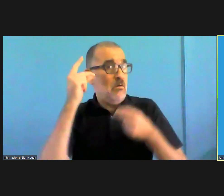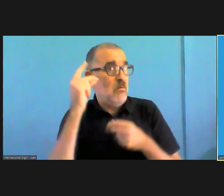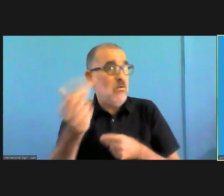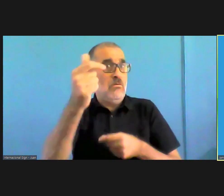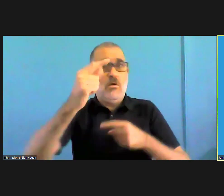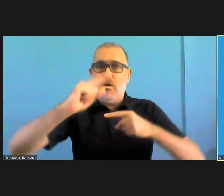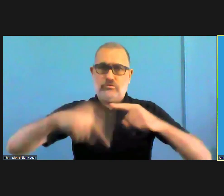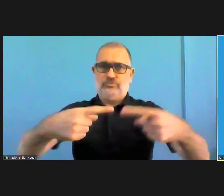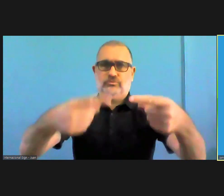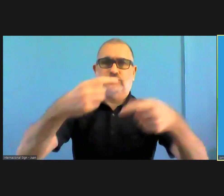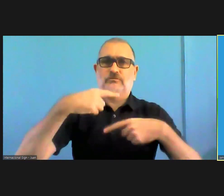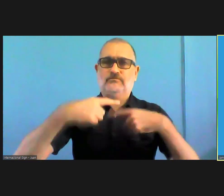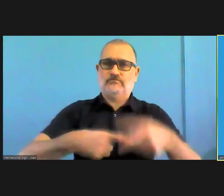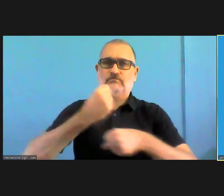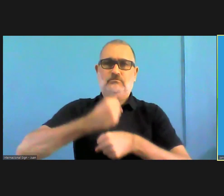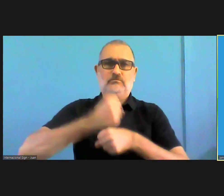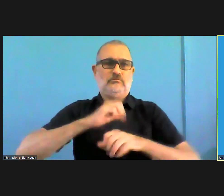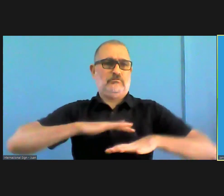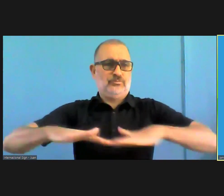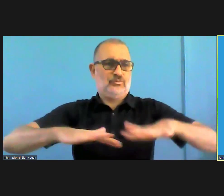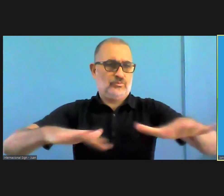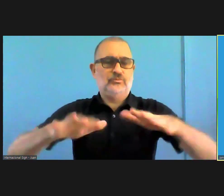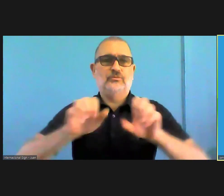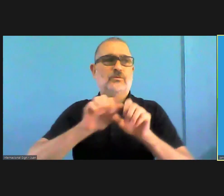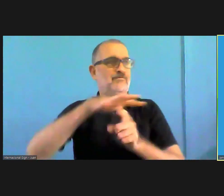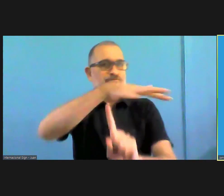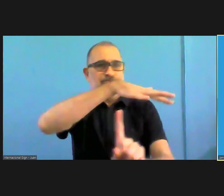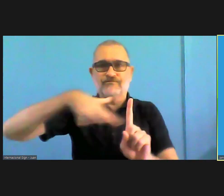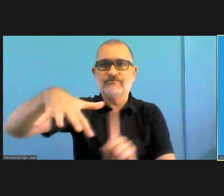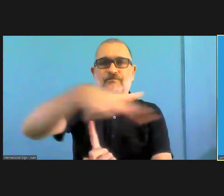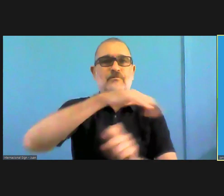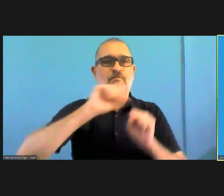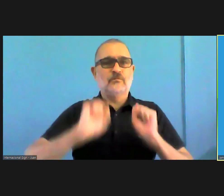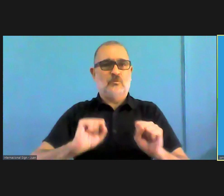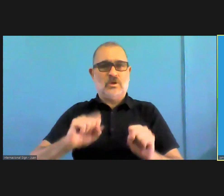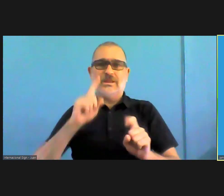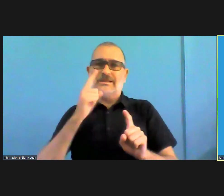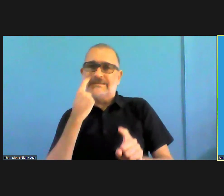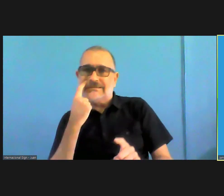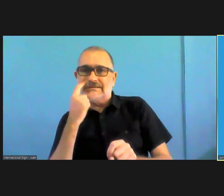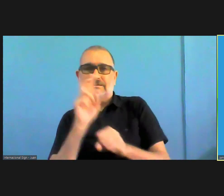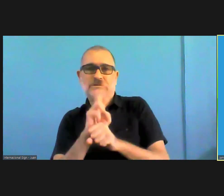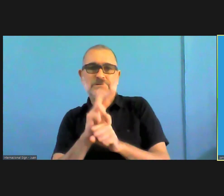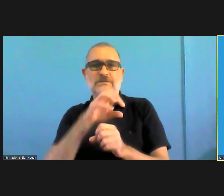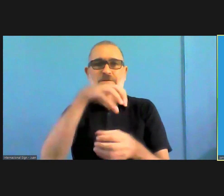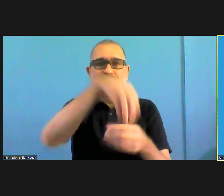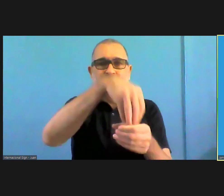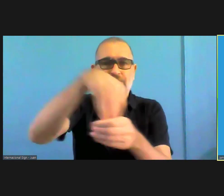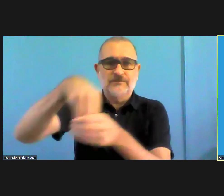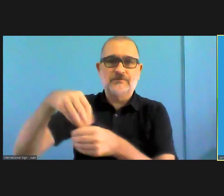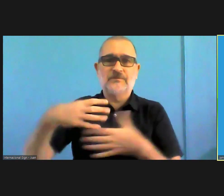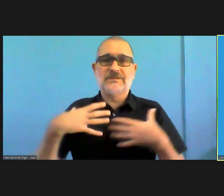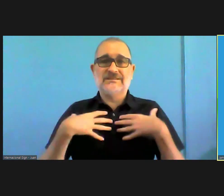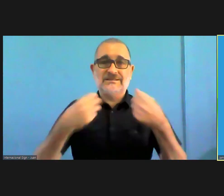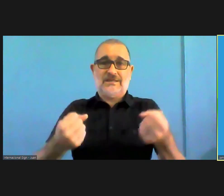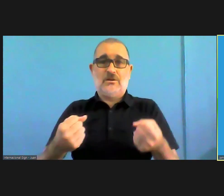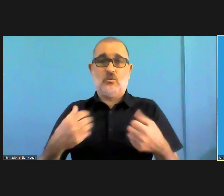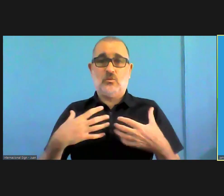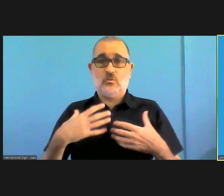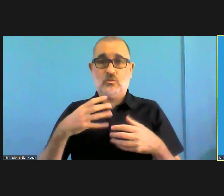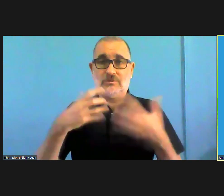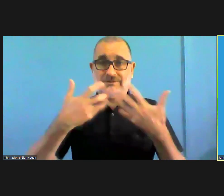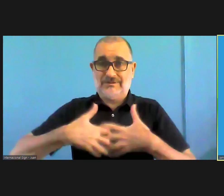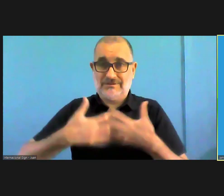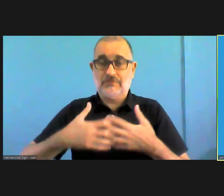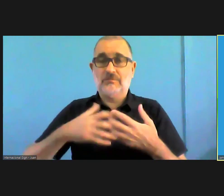de las innovaciones que hemos visto que han adoptado los sistemas sanitarios en la respuesta a la pandemia. Estamos considerando 4 áreas clave